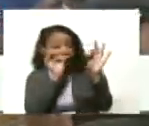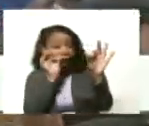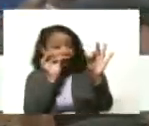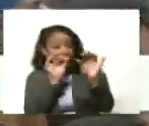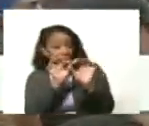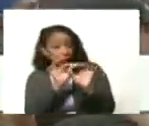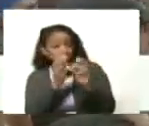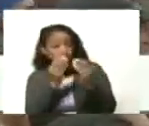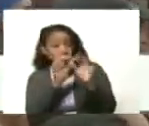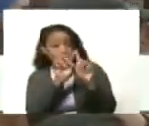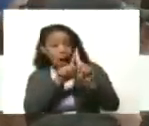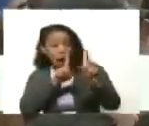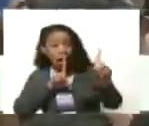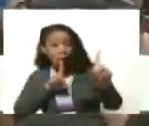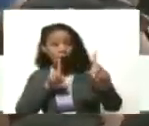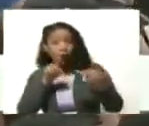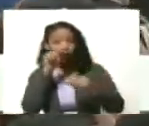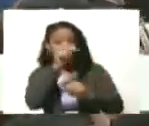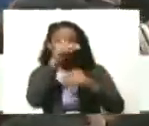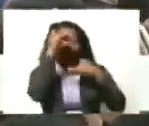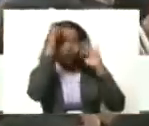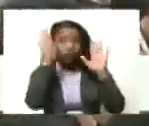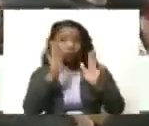Mira, ya va, ya te van a atender.